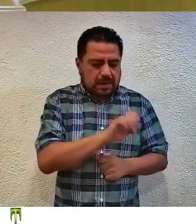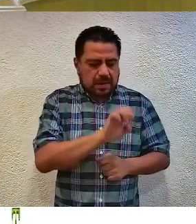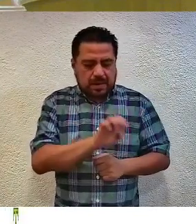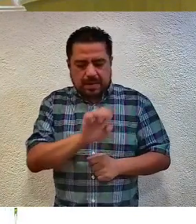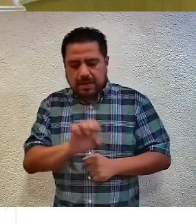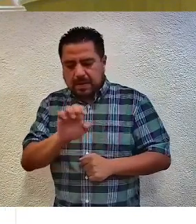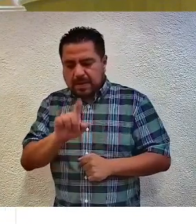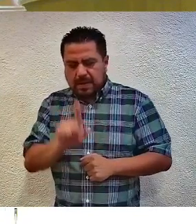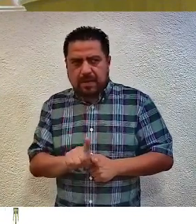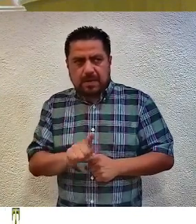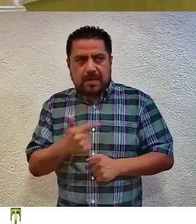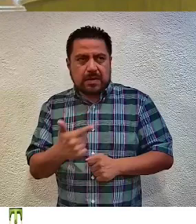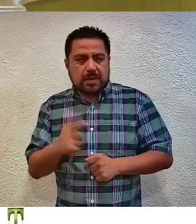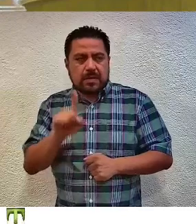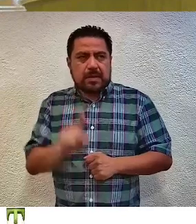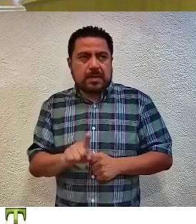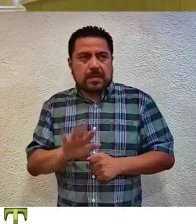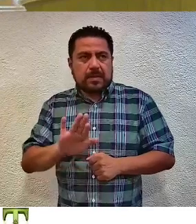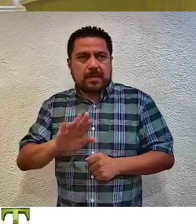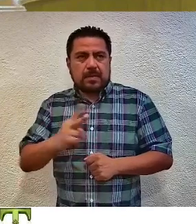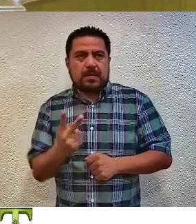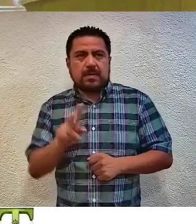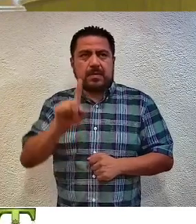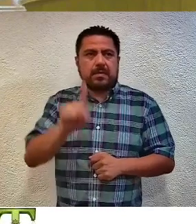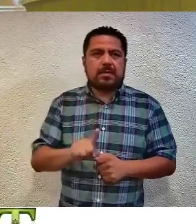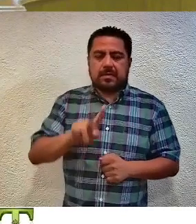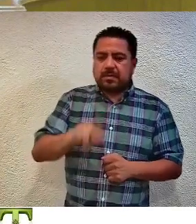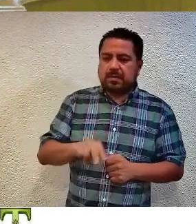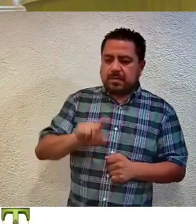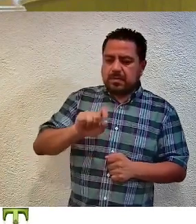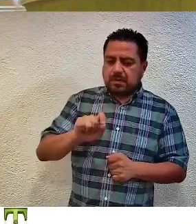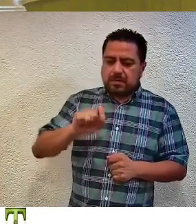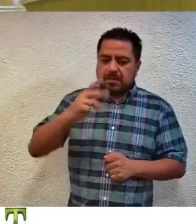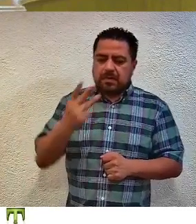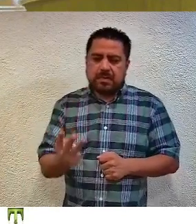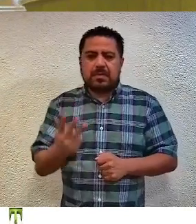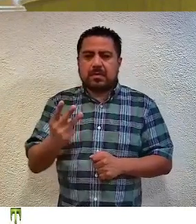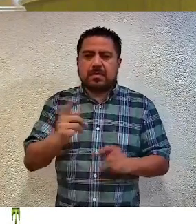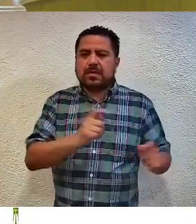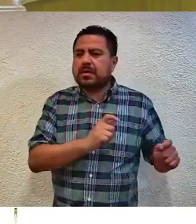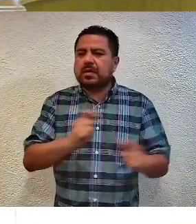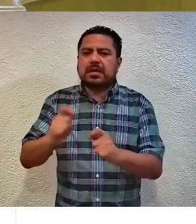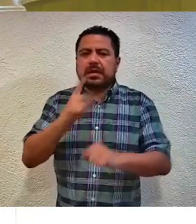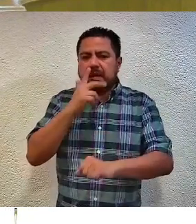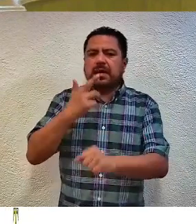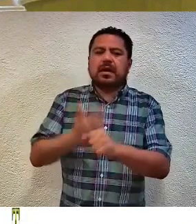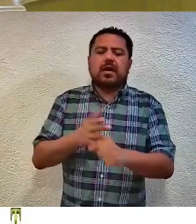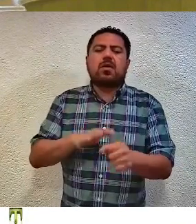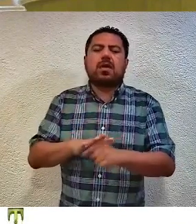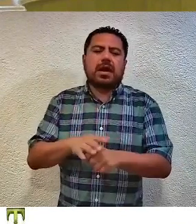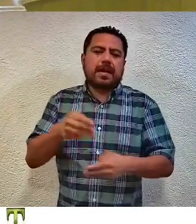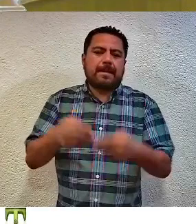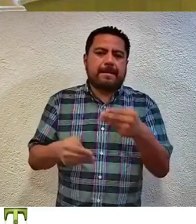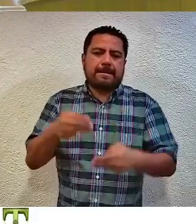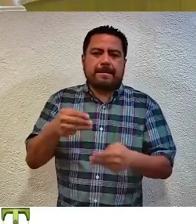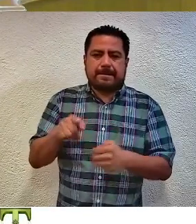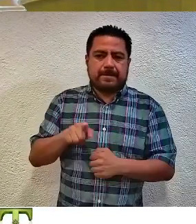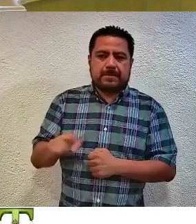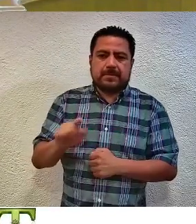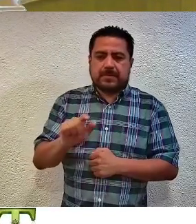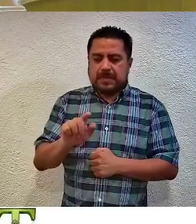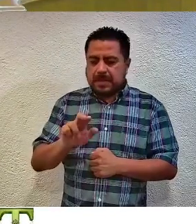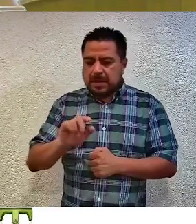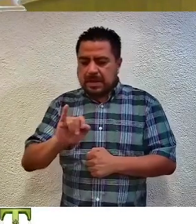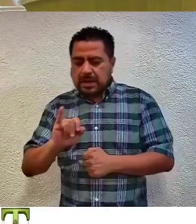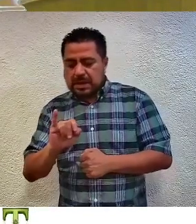diagonal G, diagonal 52, diagonal 2023, el cual fue turnado a la ponencia a cargo de la magistrada Hilda